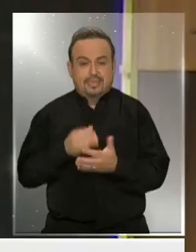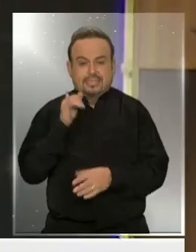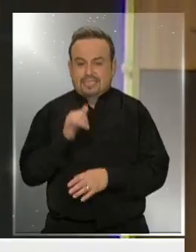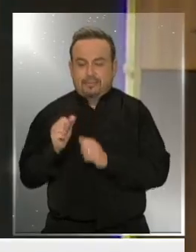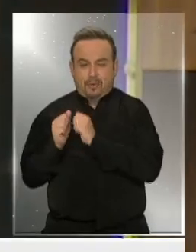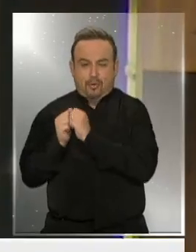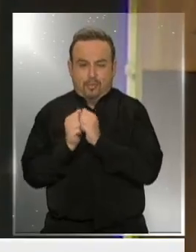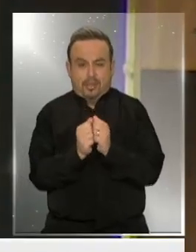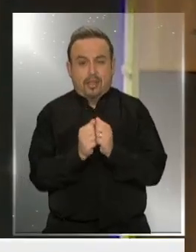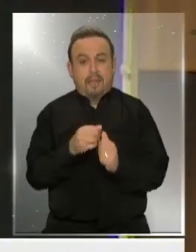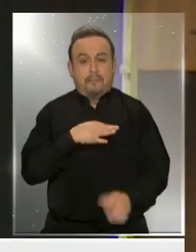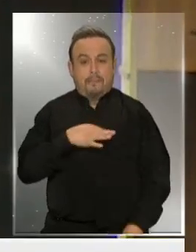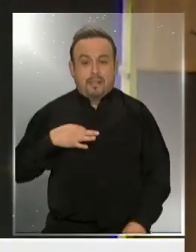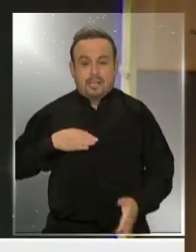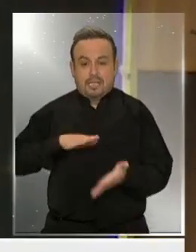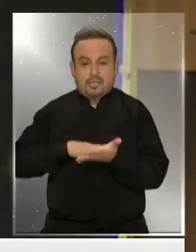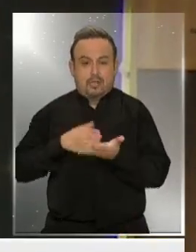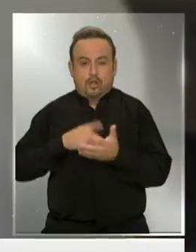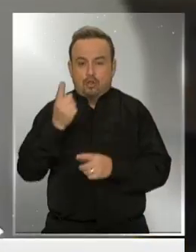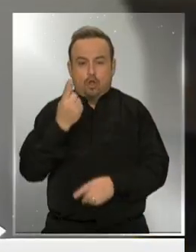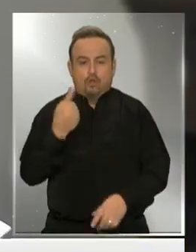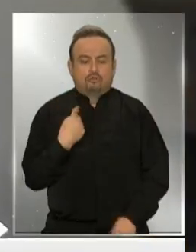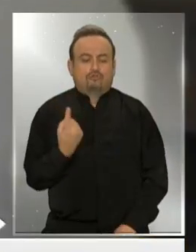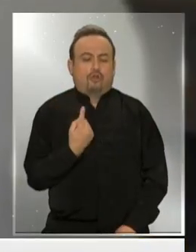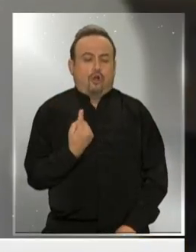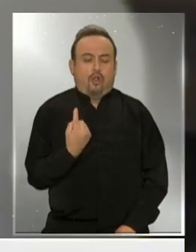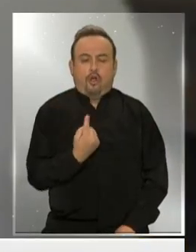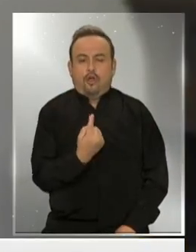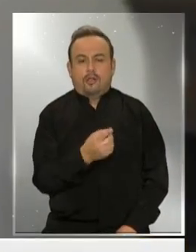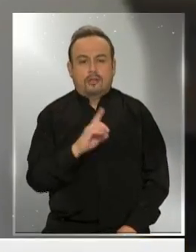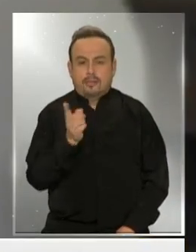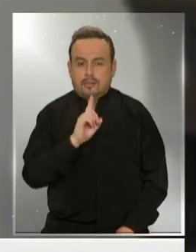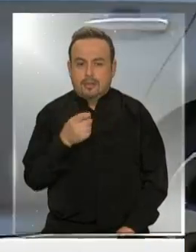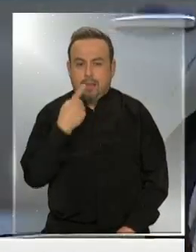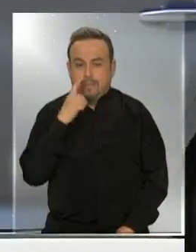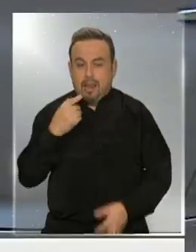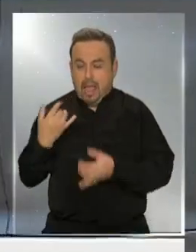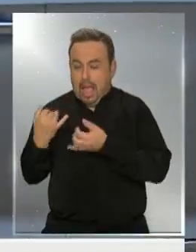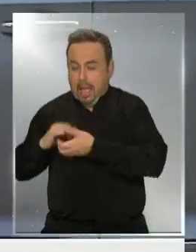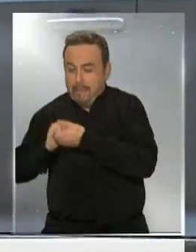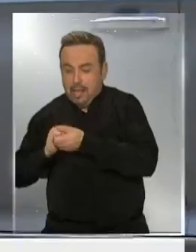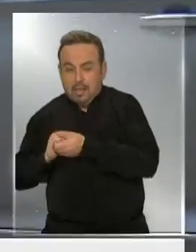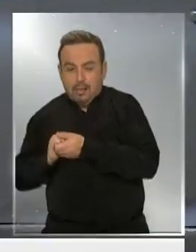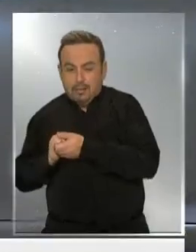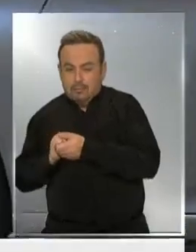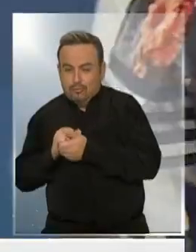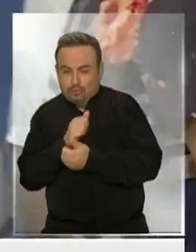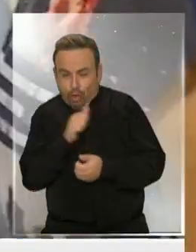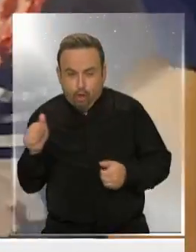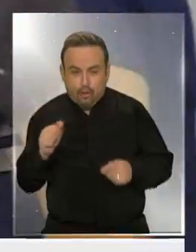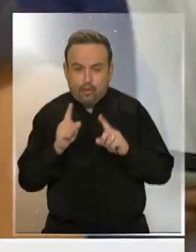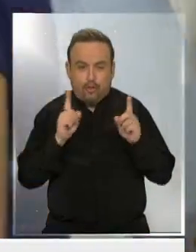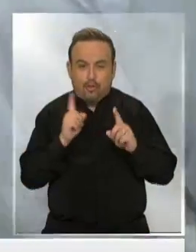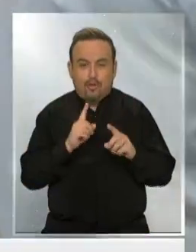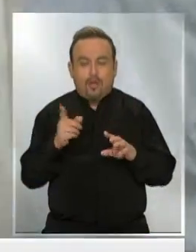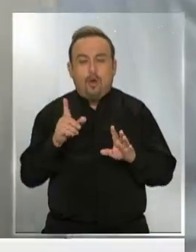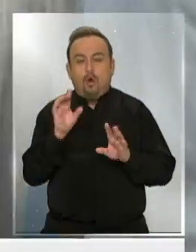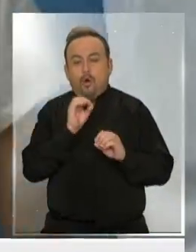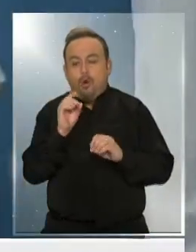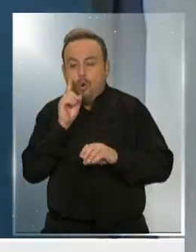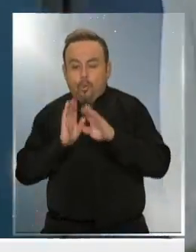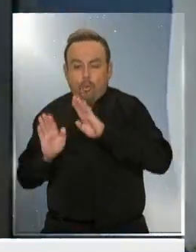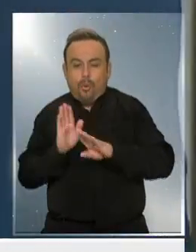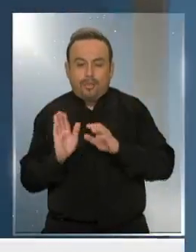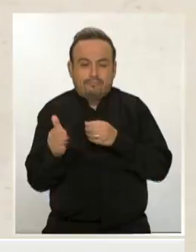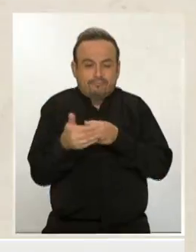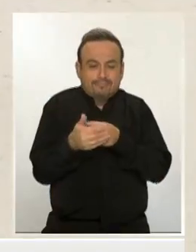acompañado. El ministro de Salud no es un lobo solitario, pero tampoco es de los que tienen amigos que lo defiendan, un partido que lo blinde o un gremio